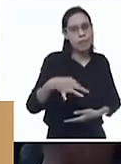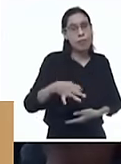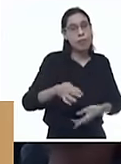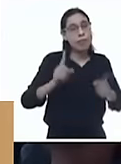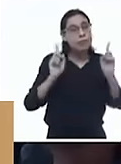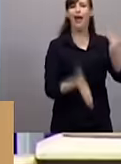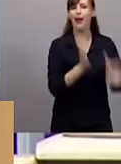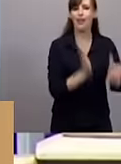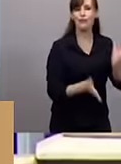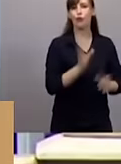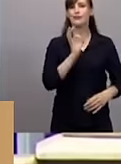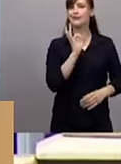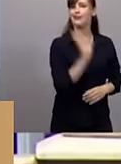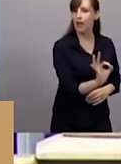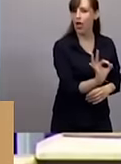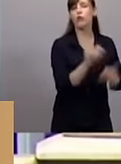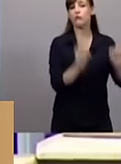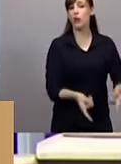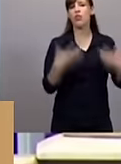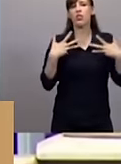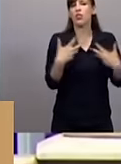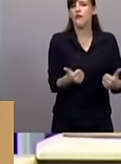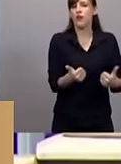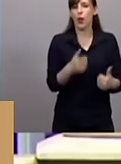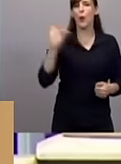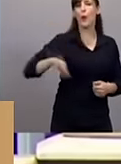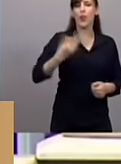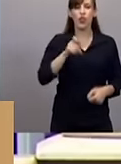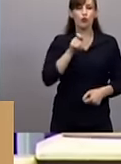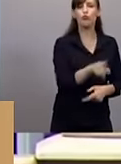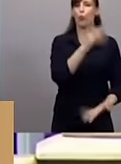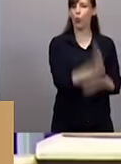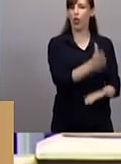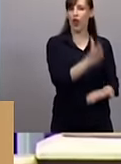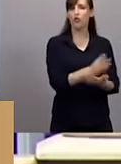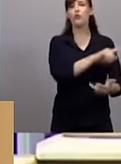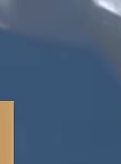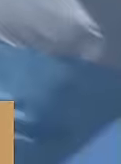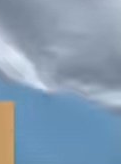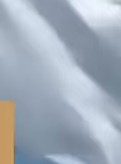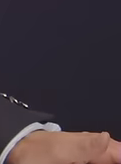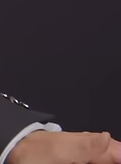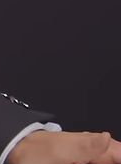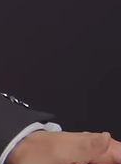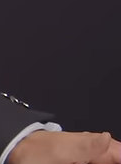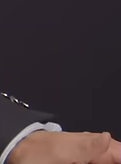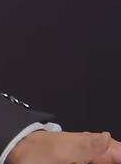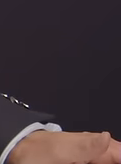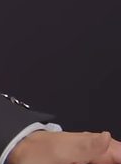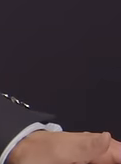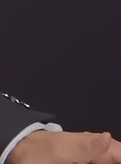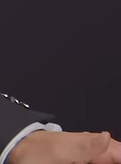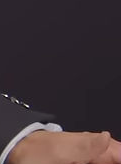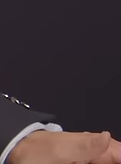argentino para impulsar sus medidas de reforma. Sí. Es evidente que él